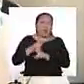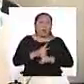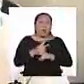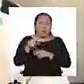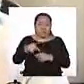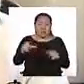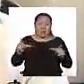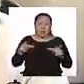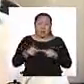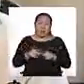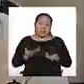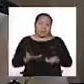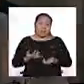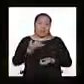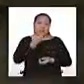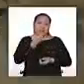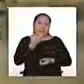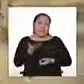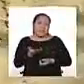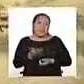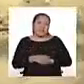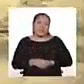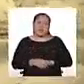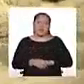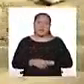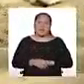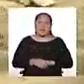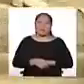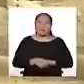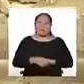ocurre lo que ocurrió con Garagay.